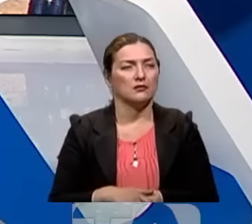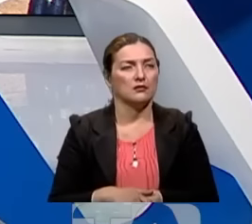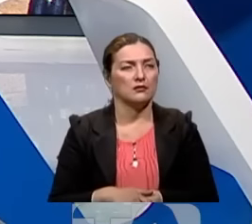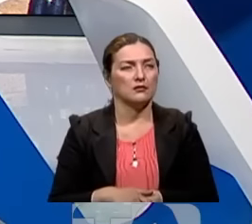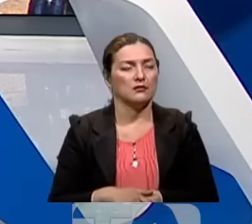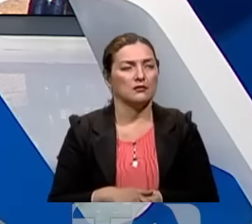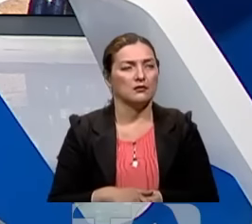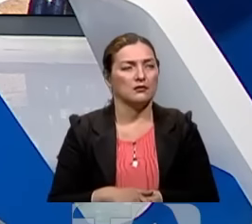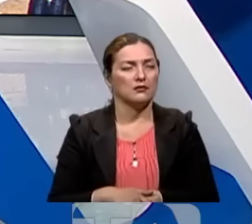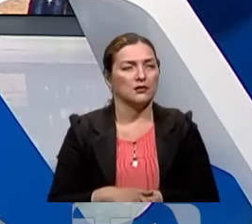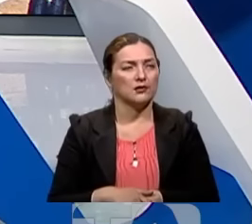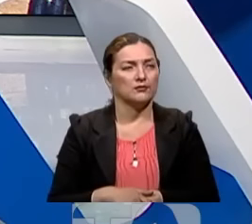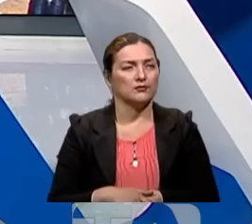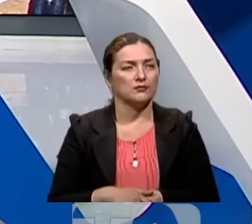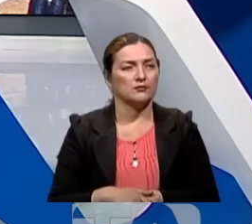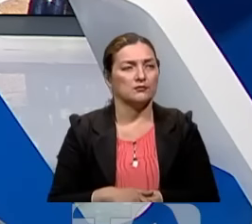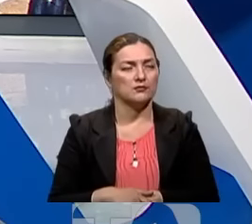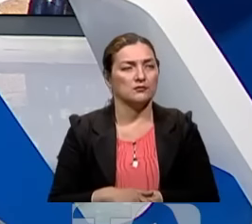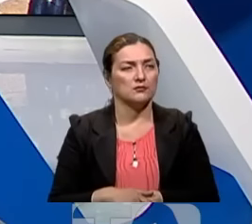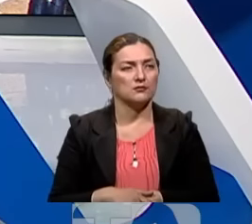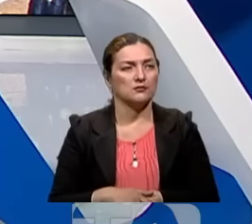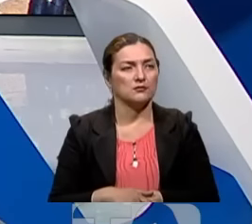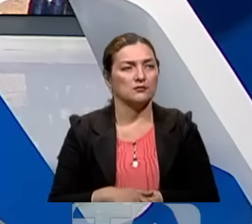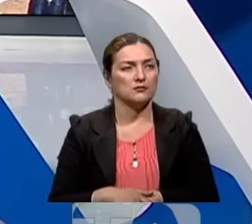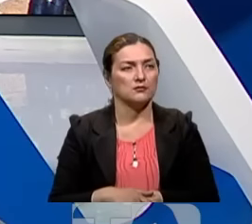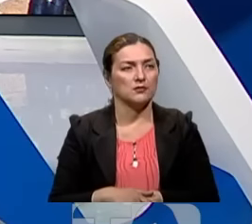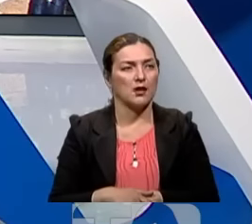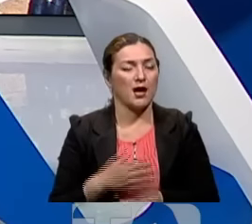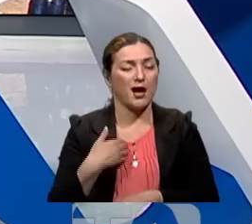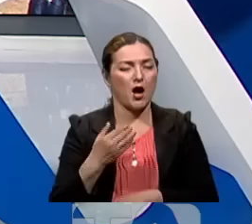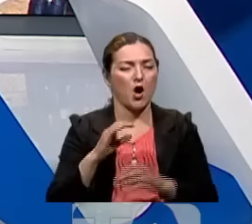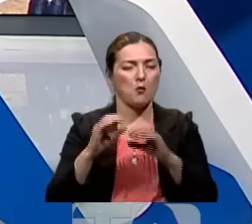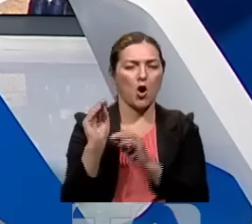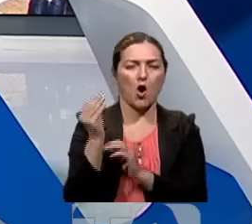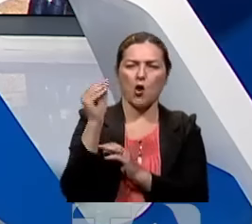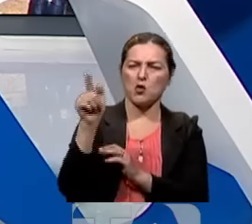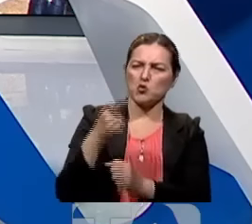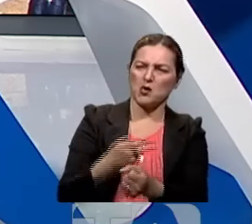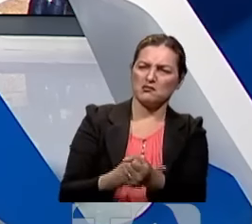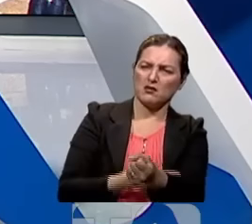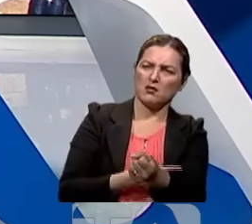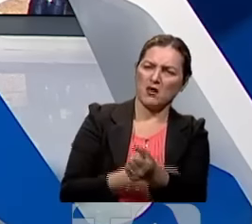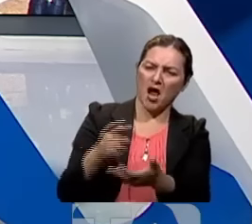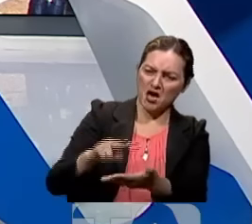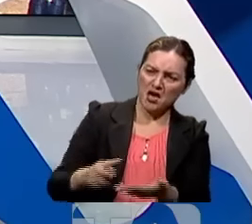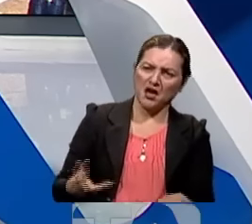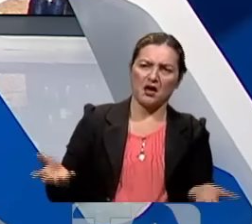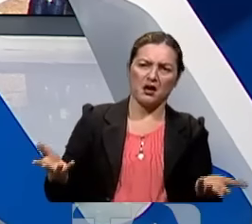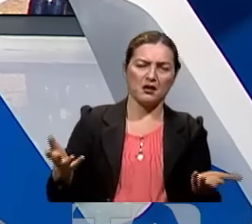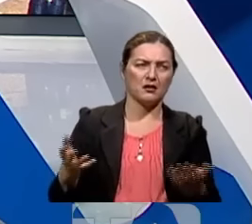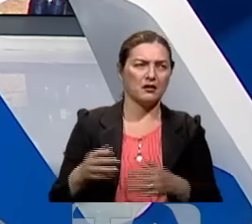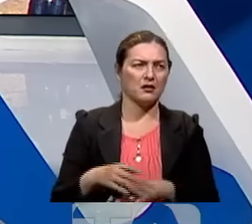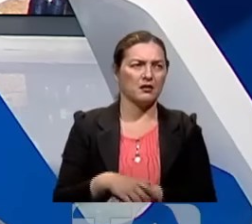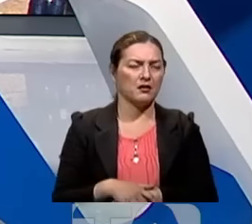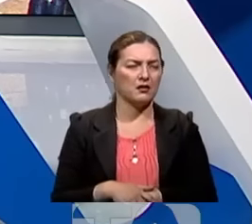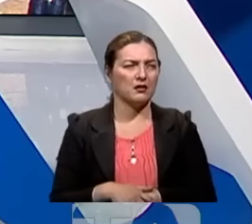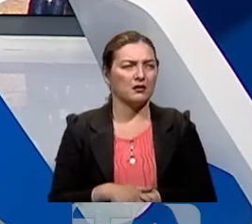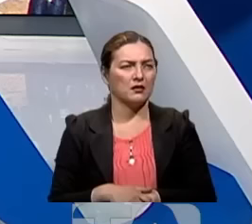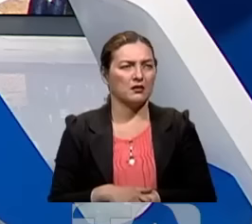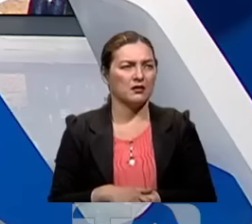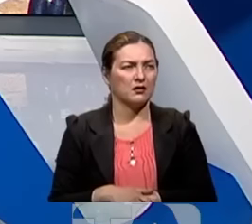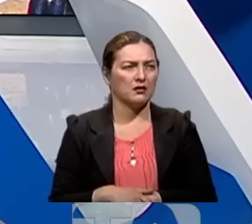es el extremo. Yo el otro día, hablando con jóvenes, les dije, ahí nos han exagerado, lean pues, ahí. Me quedan y me dijo,